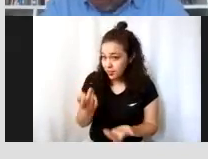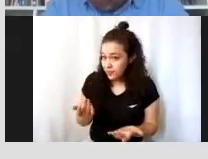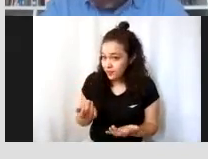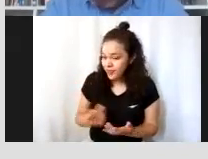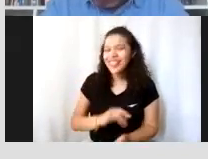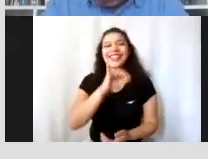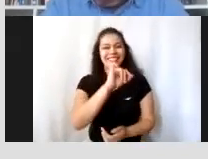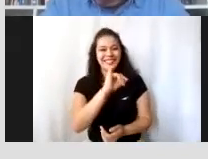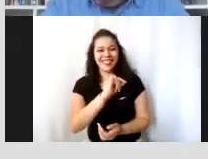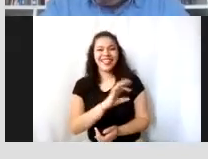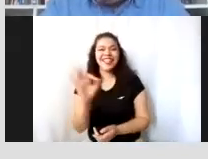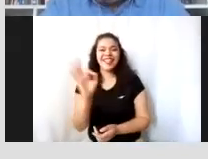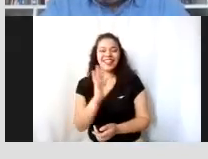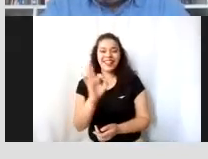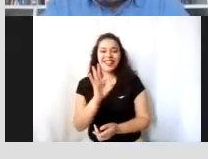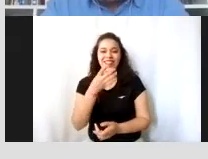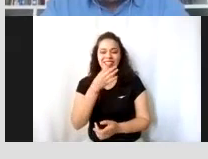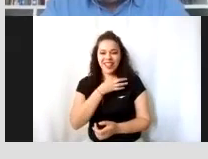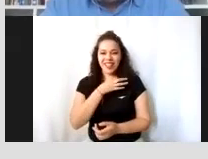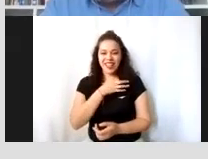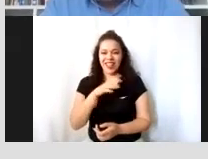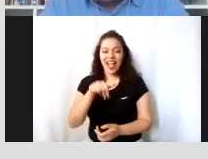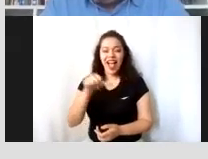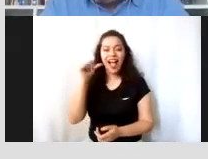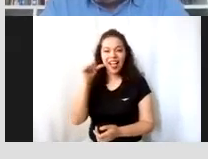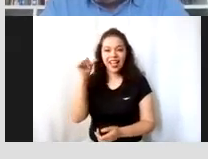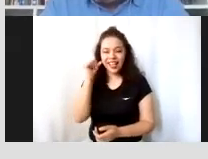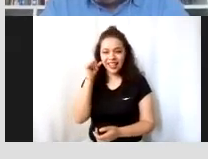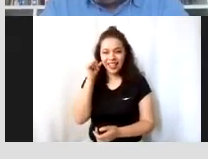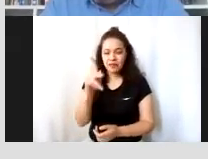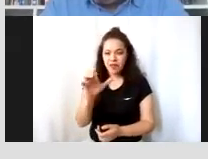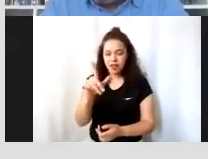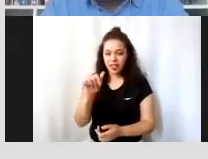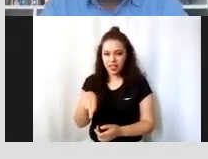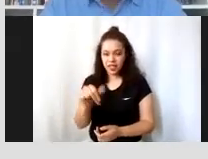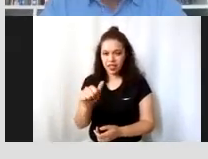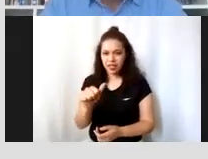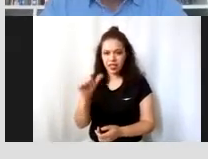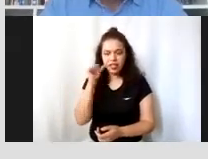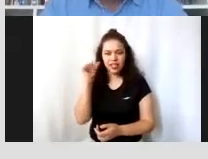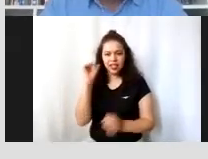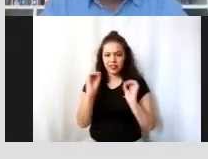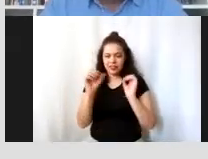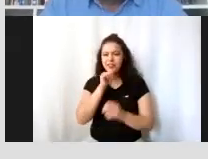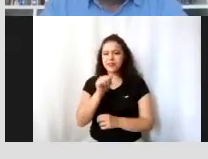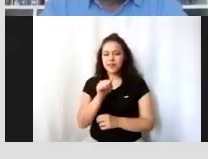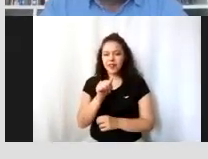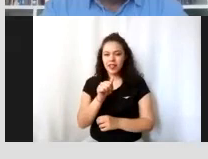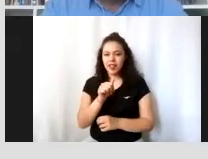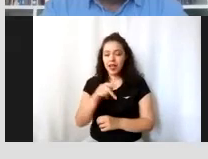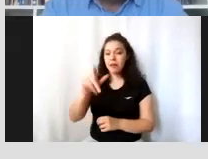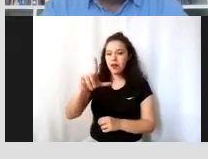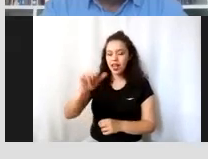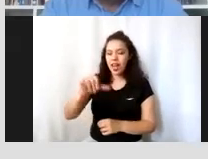Ajá. Supongamos que ya tengo mi aviso de privacidad. Paulina, ayer no estuviste, ¿verdad? No. Paulina, ayer